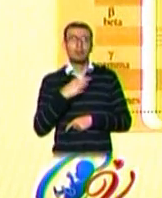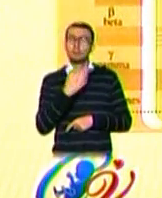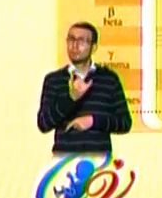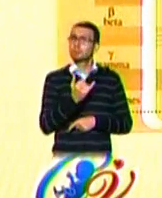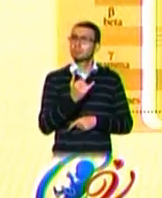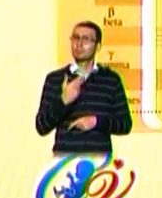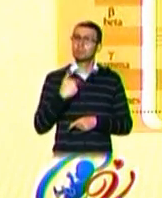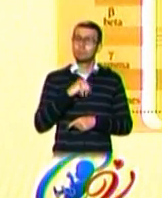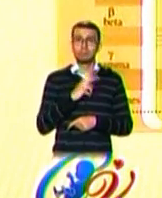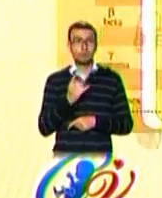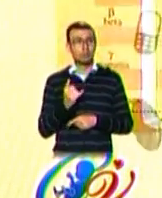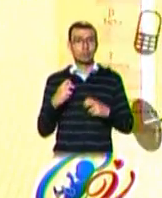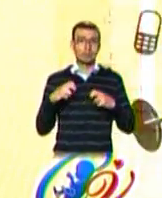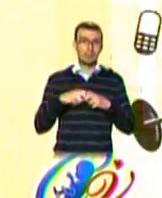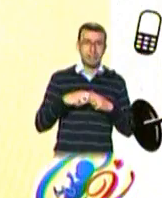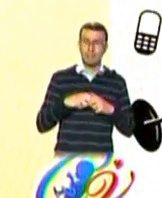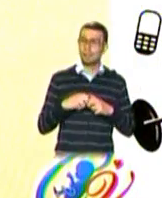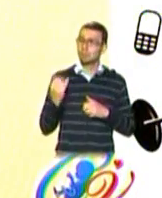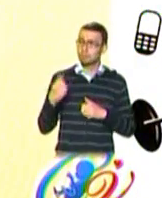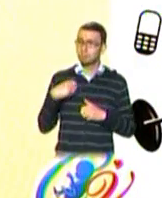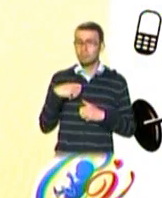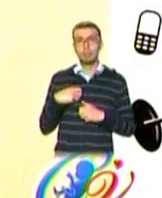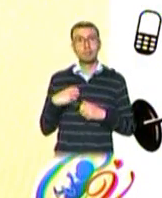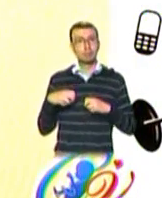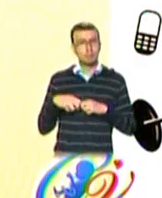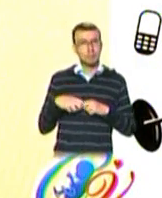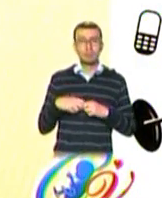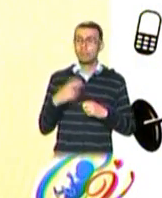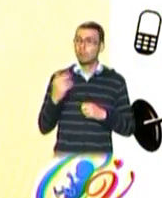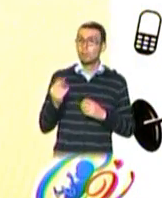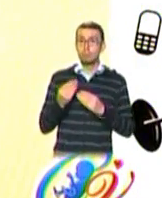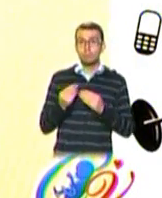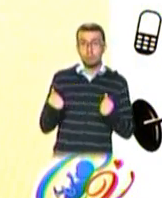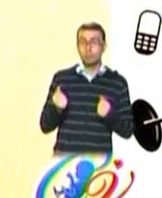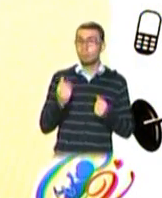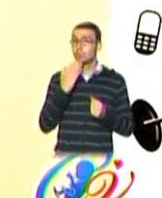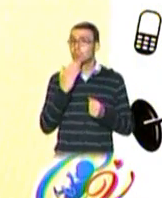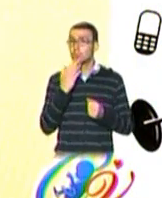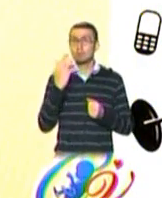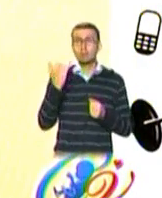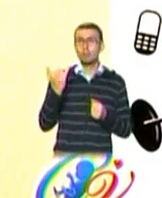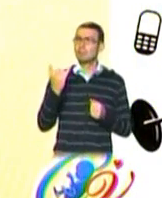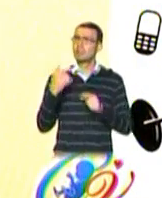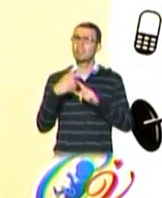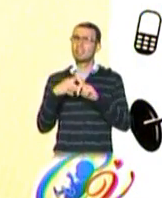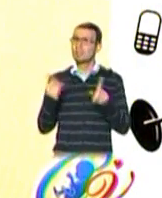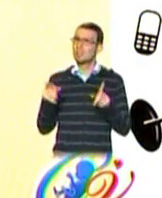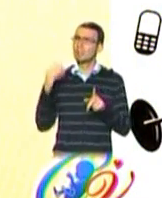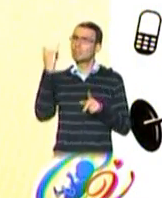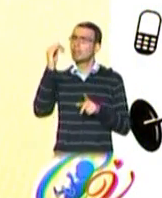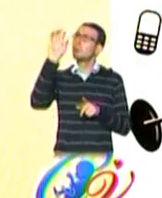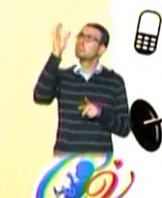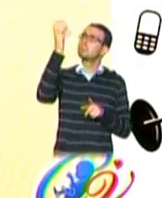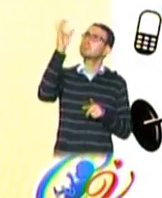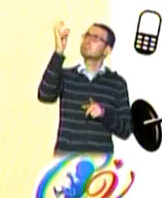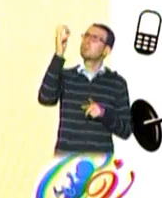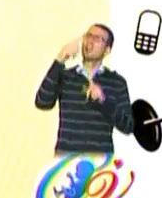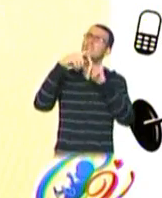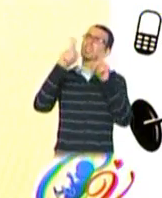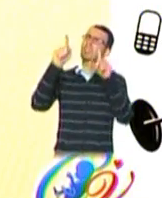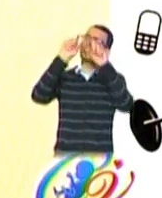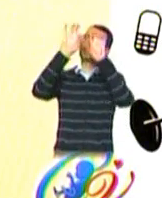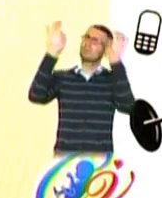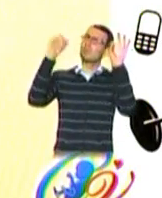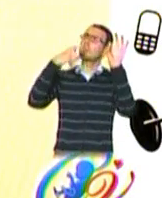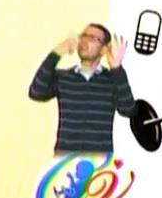la energía que nos rodea. Estas lámparas fluorescentes que son distintas a las halógenas, para que ustedes vayan ampliando esos